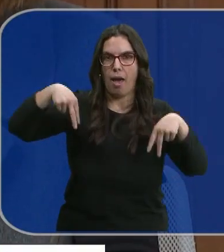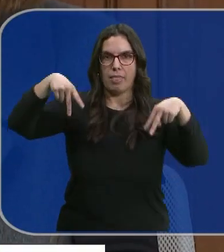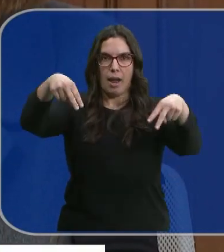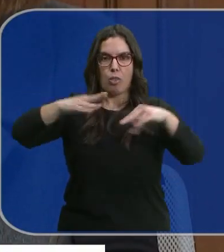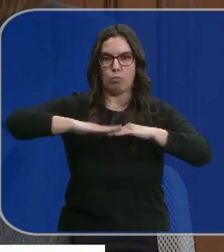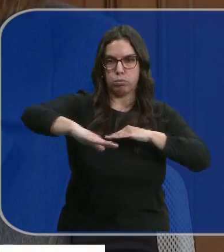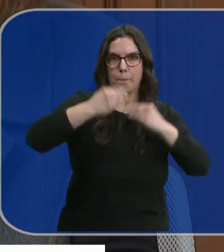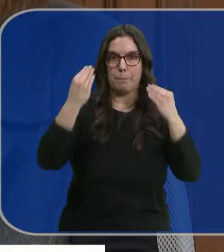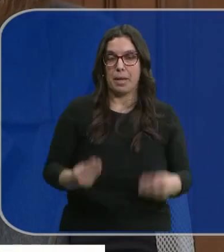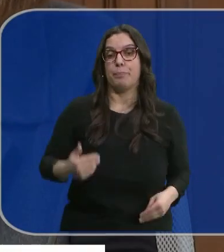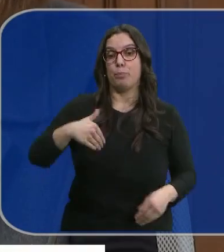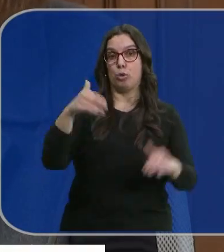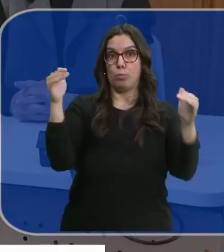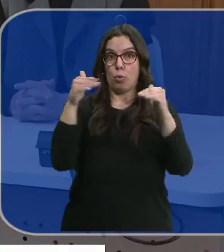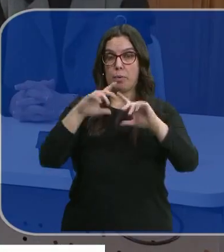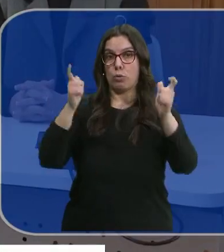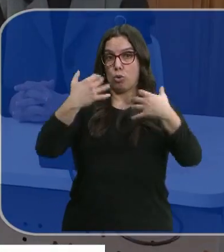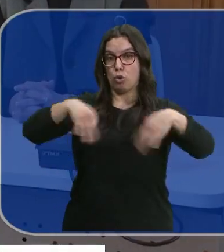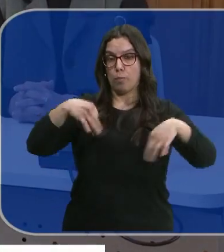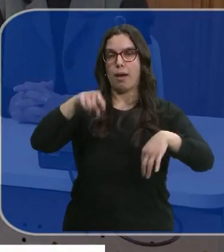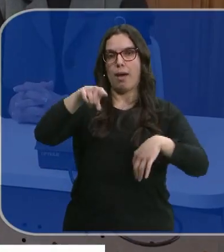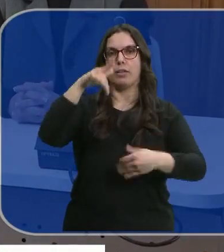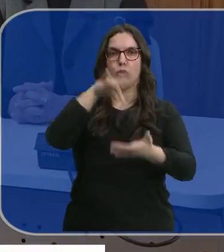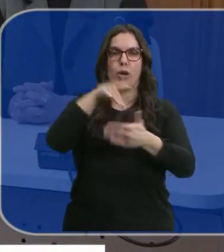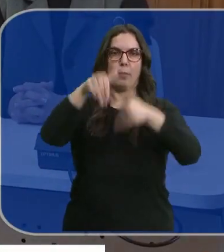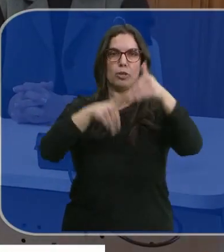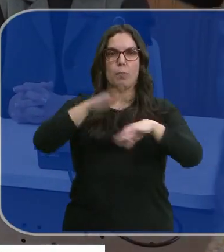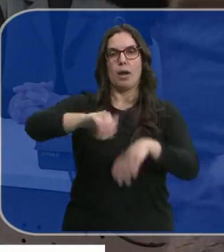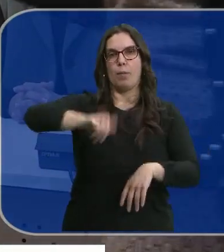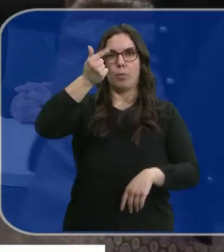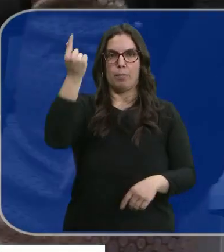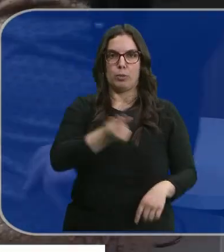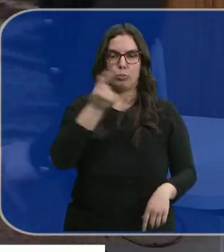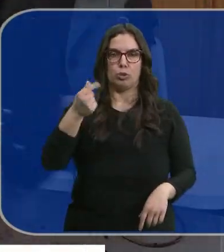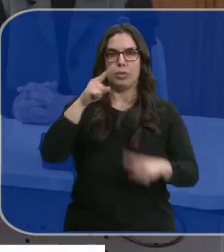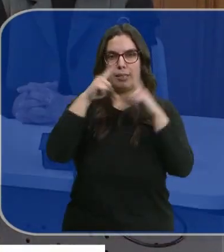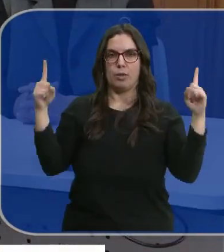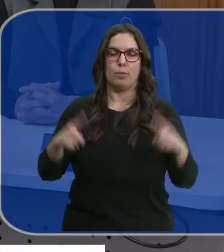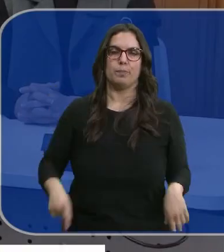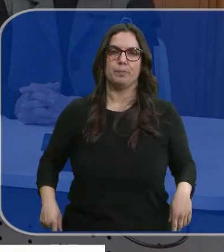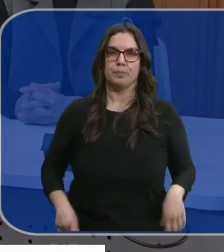la ciudad. Será este jueves, en pleno ordinario, cuando se aprueben los presupuestos de este ejercicio.